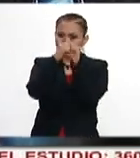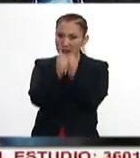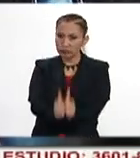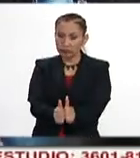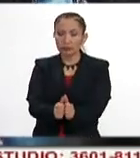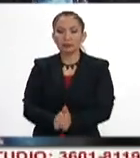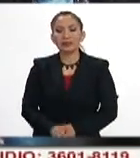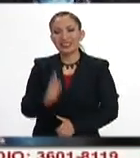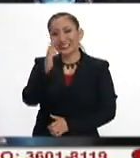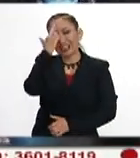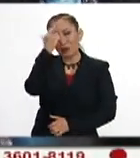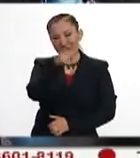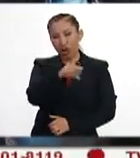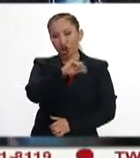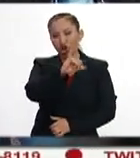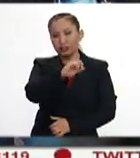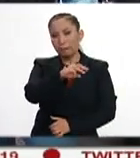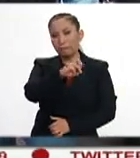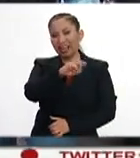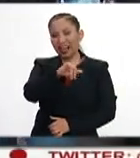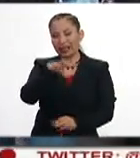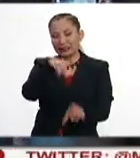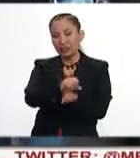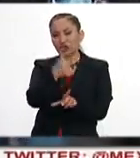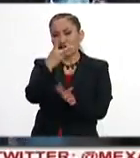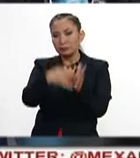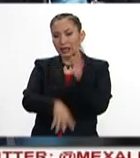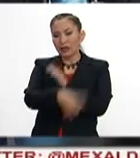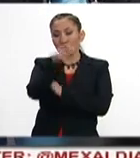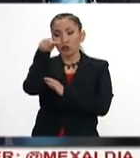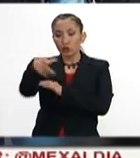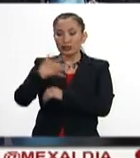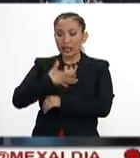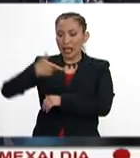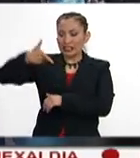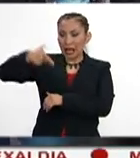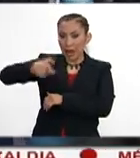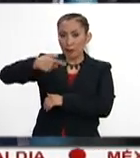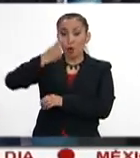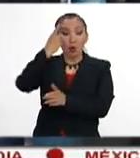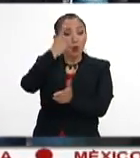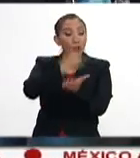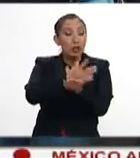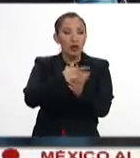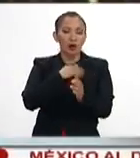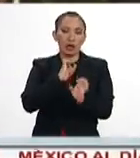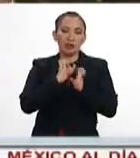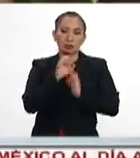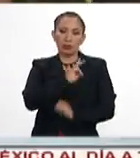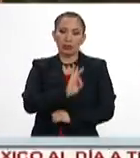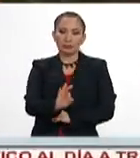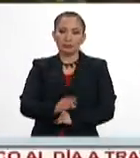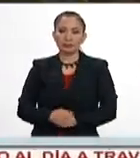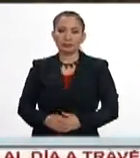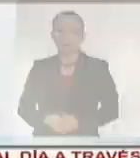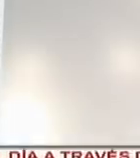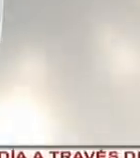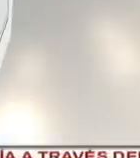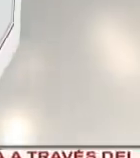Michoacán. Recordemos que José Mireles fue detenido en 2014 por portación de armas de uso exclusivo del ejército.